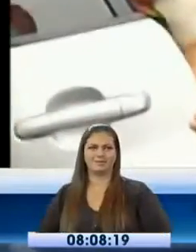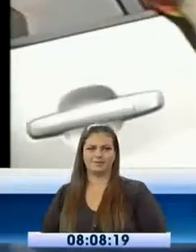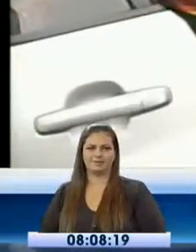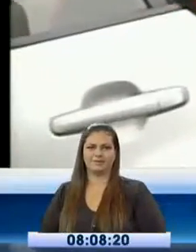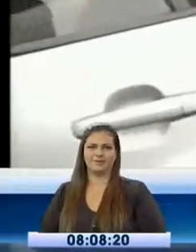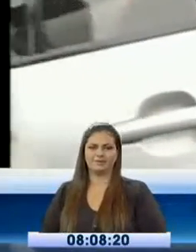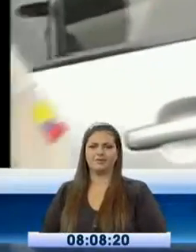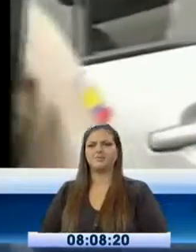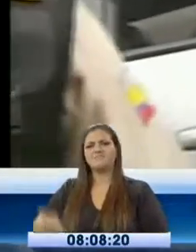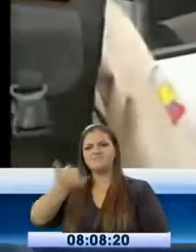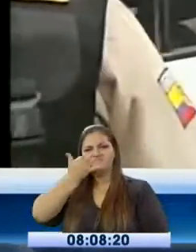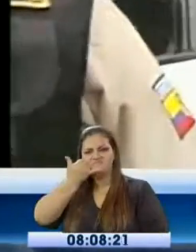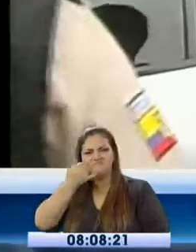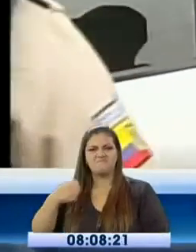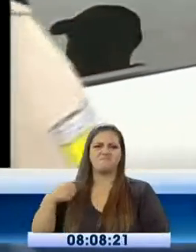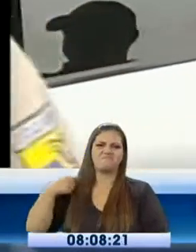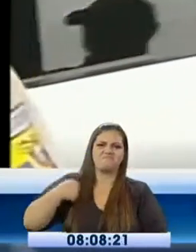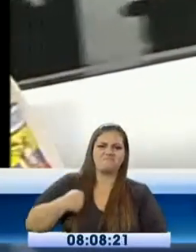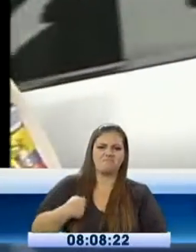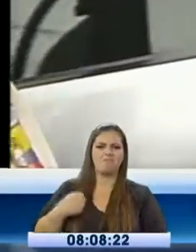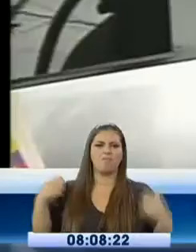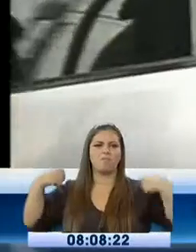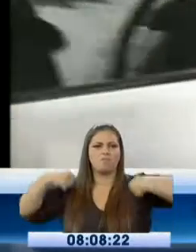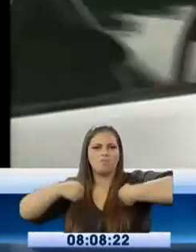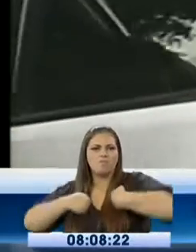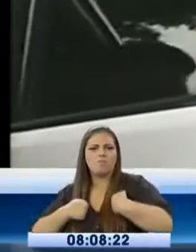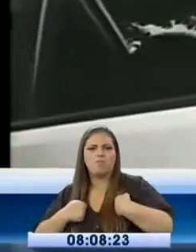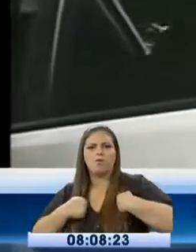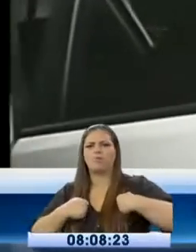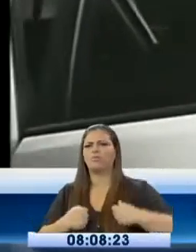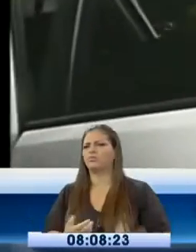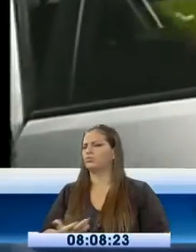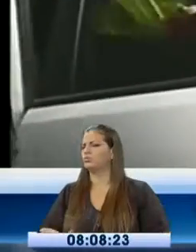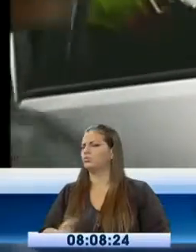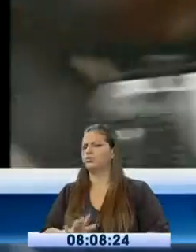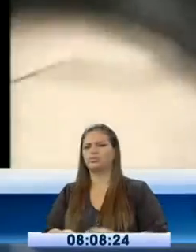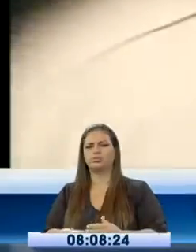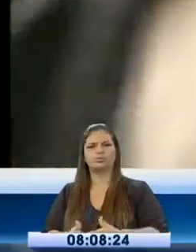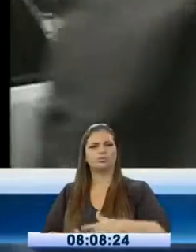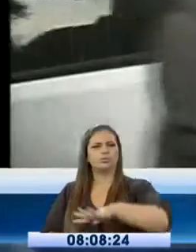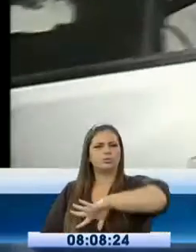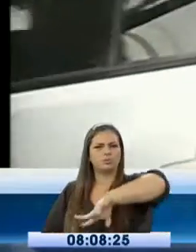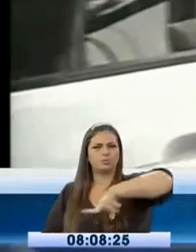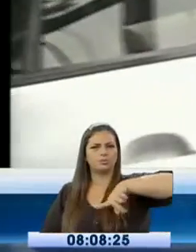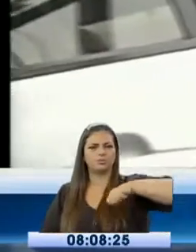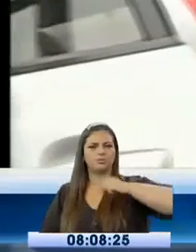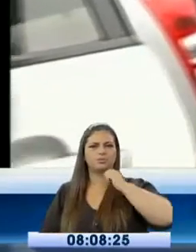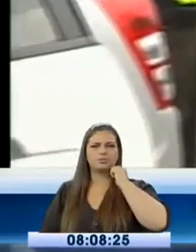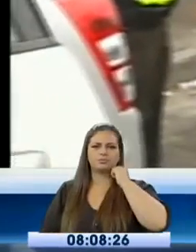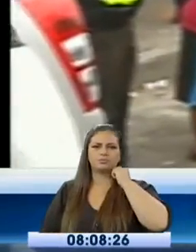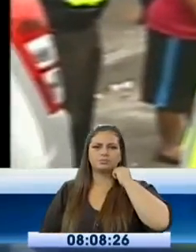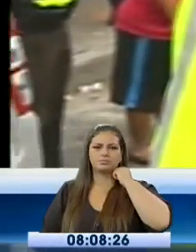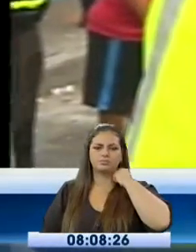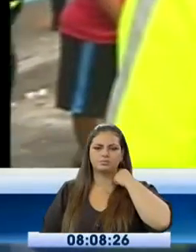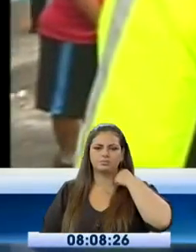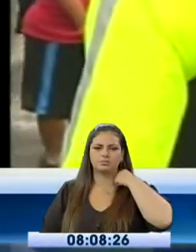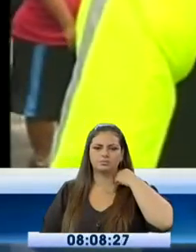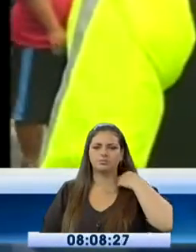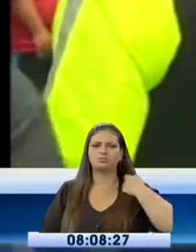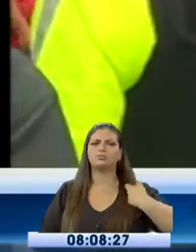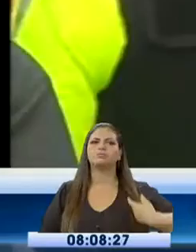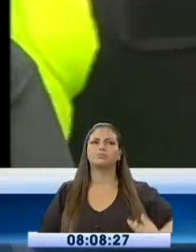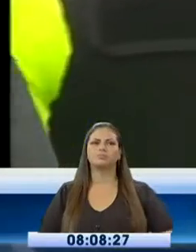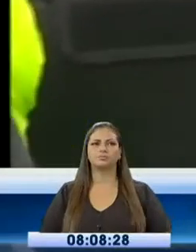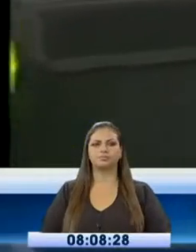arranchan celulares, carteras, bolsos, lo que puedan tener las personas que, como ya lo digo, van a